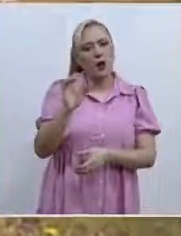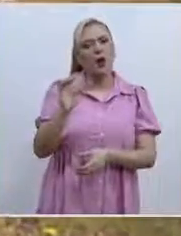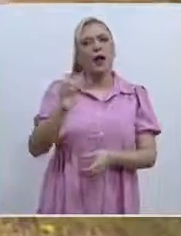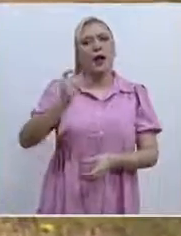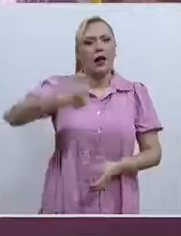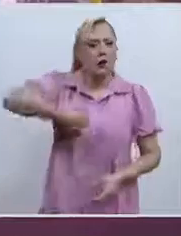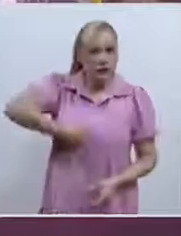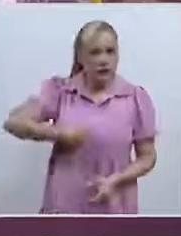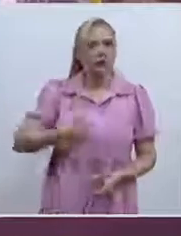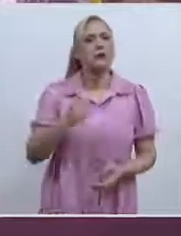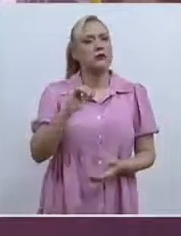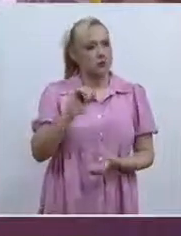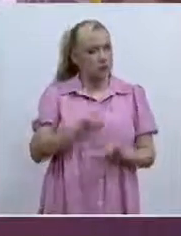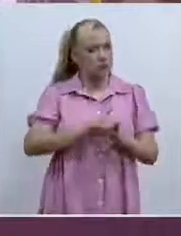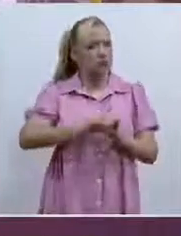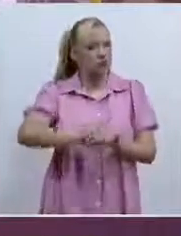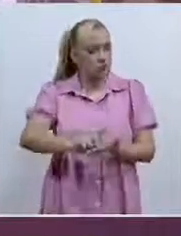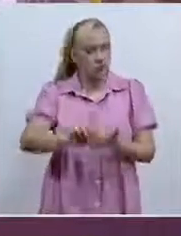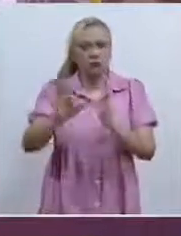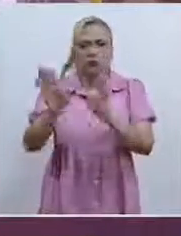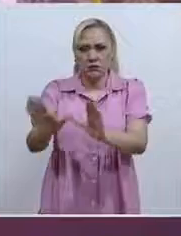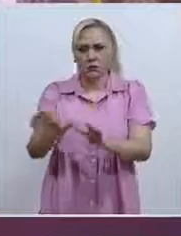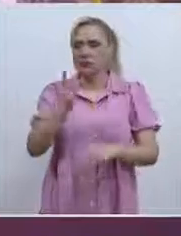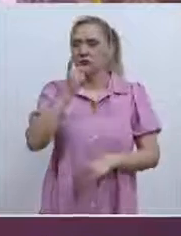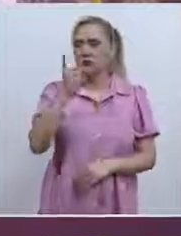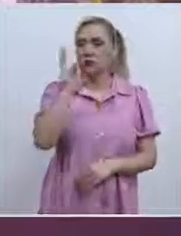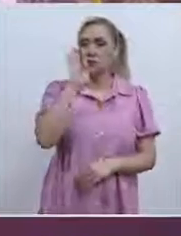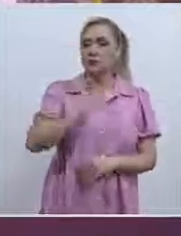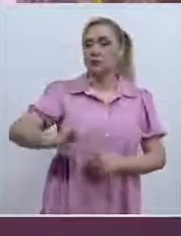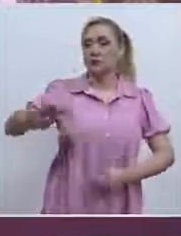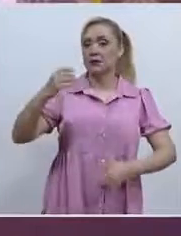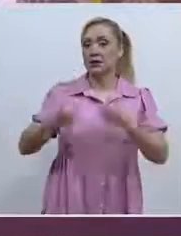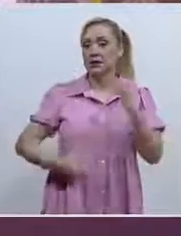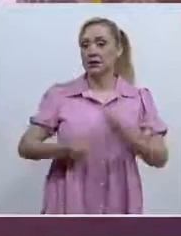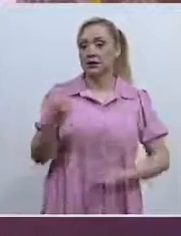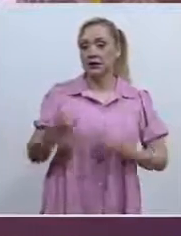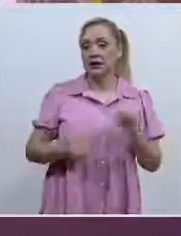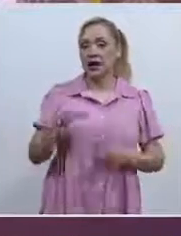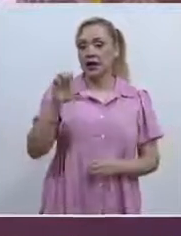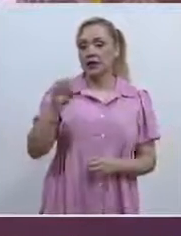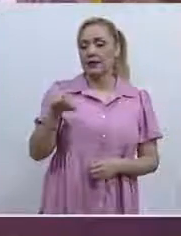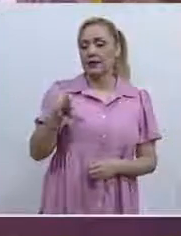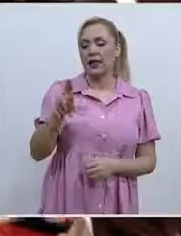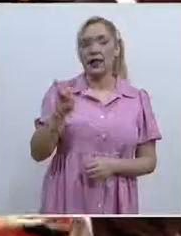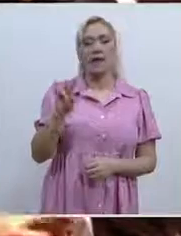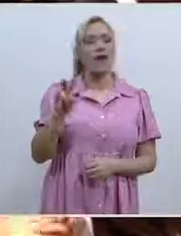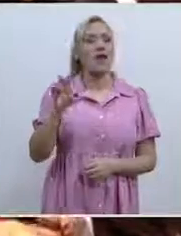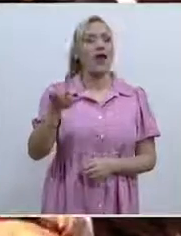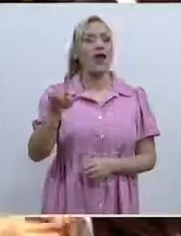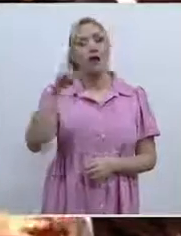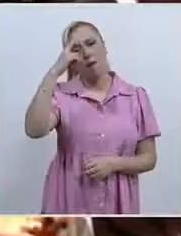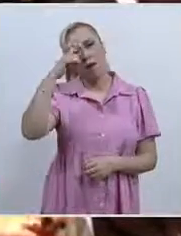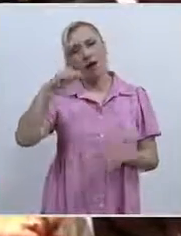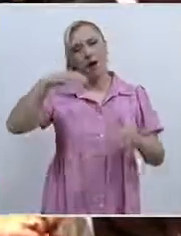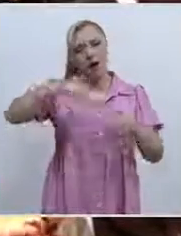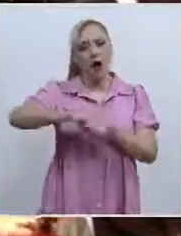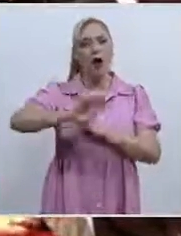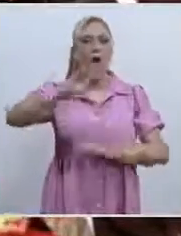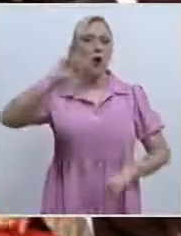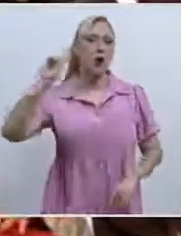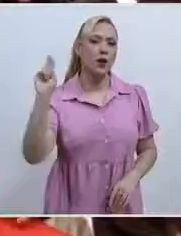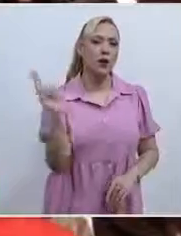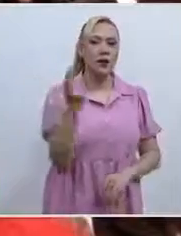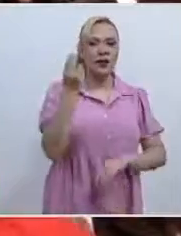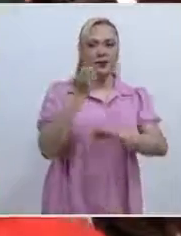indígenas así lo afirmó la ministra yasmine Esquivel moosa al ofrecer una conferencia magistral en la universidad intercultural del